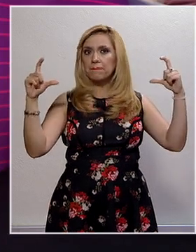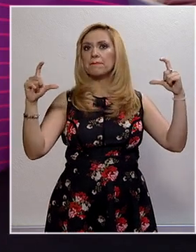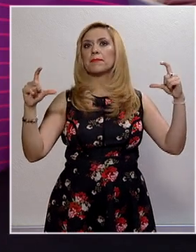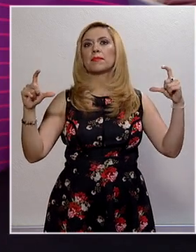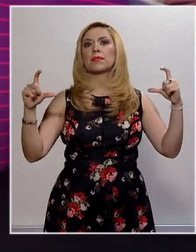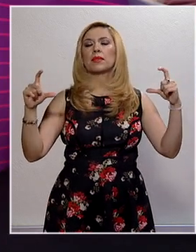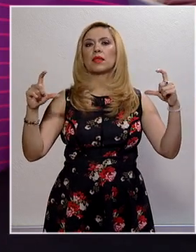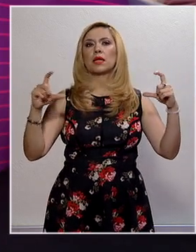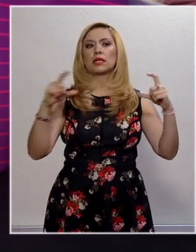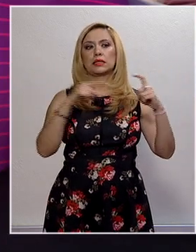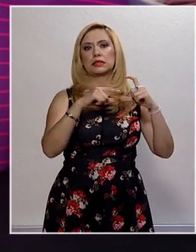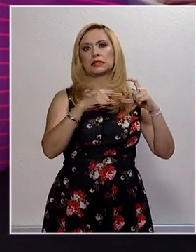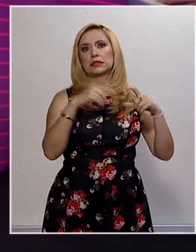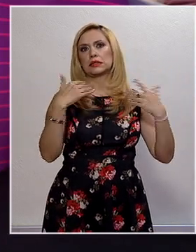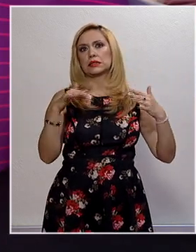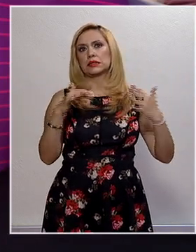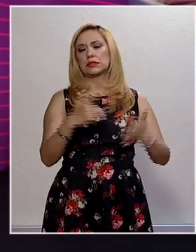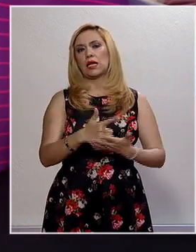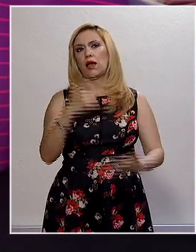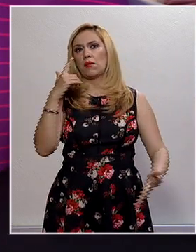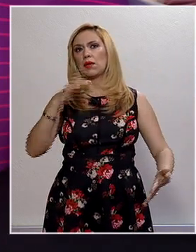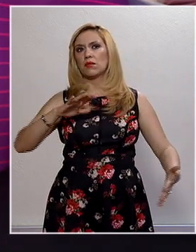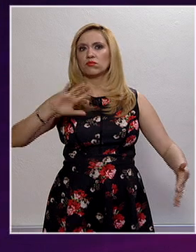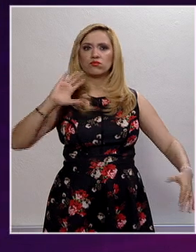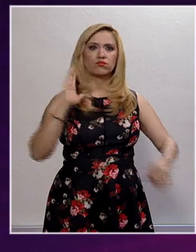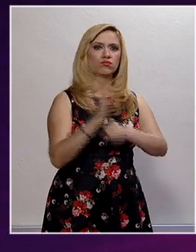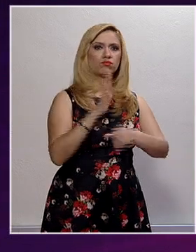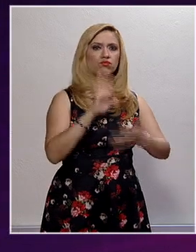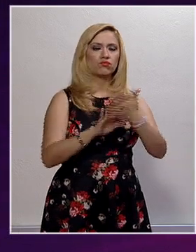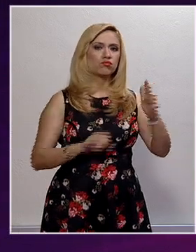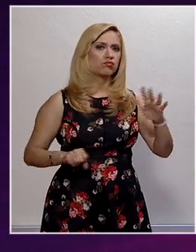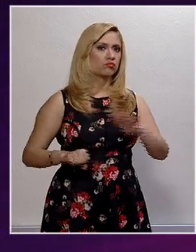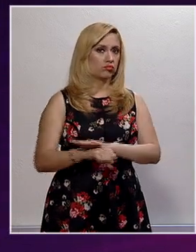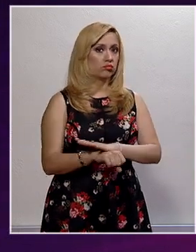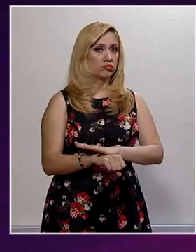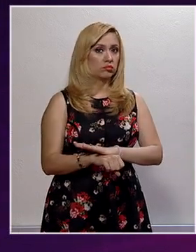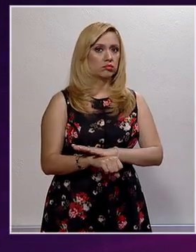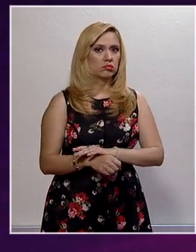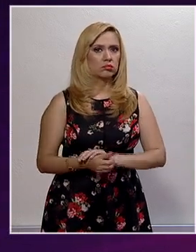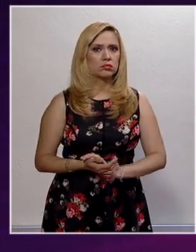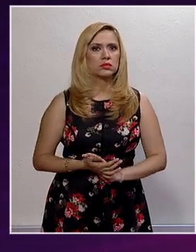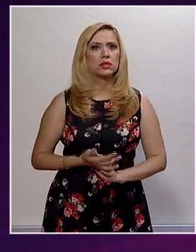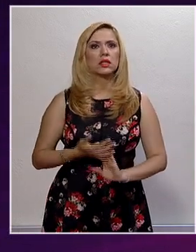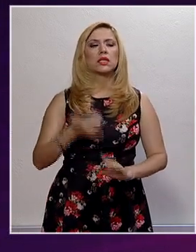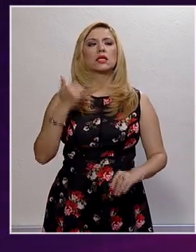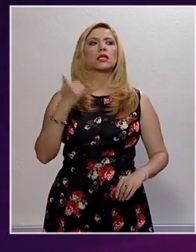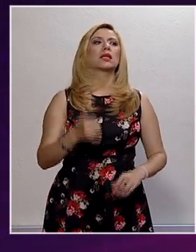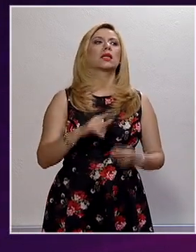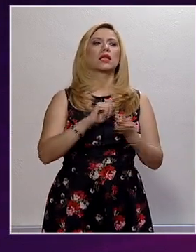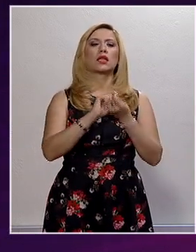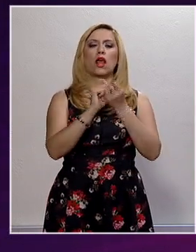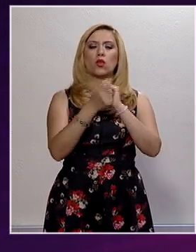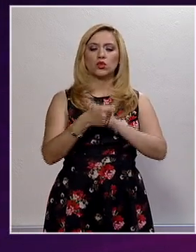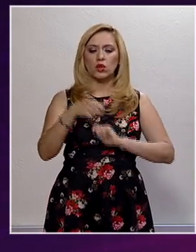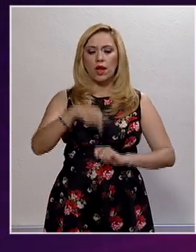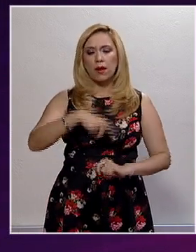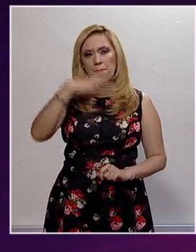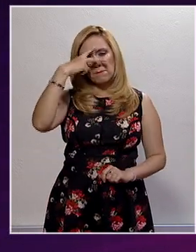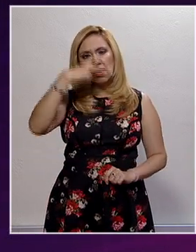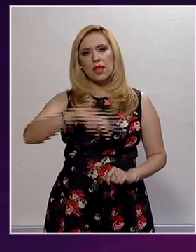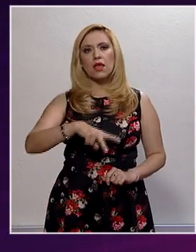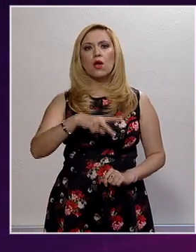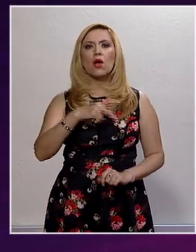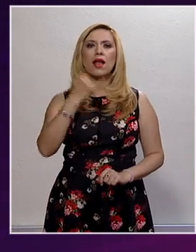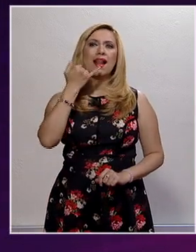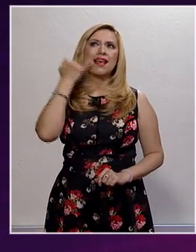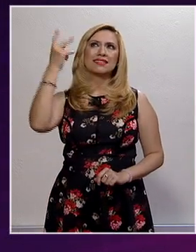giro penal, ¿no? de poder ser un delito. Y la traducción a México, la